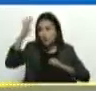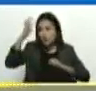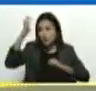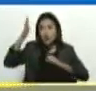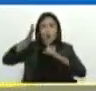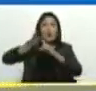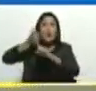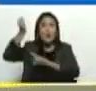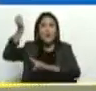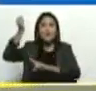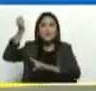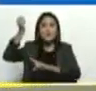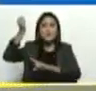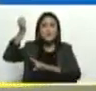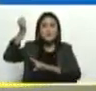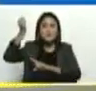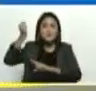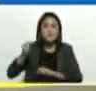en realidad.